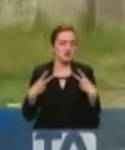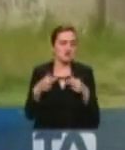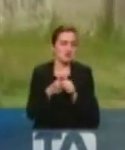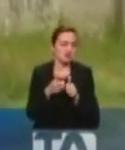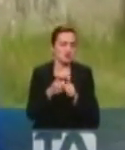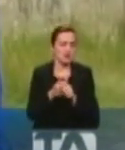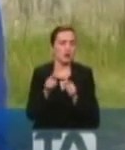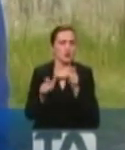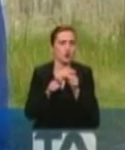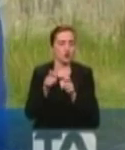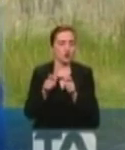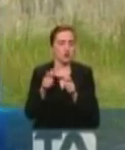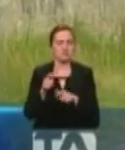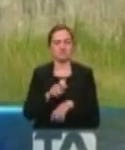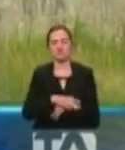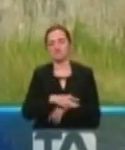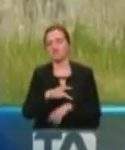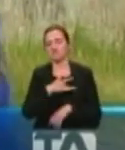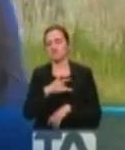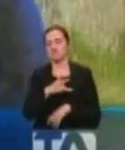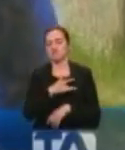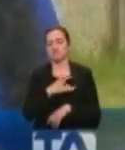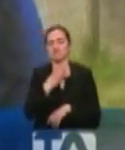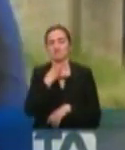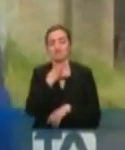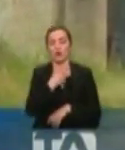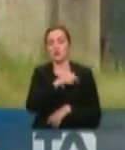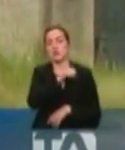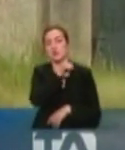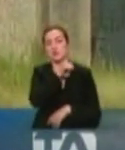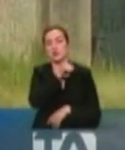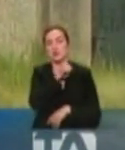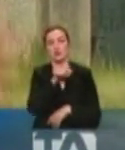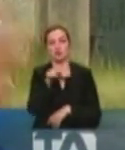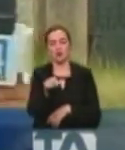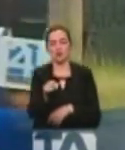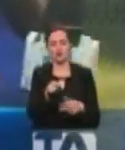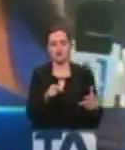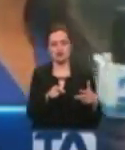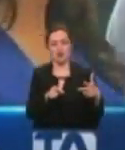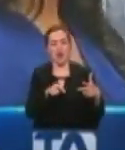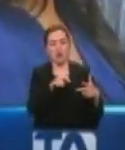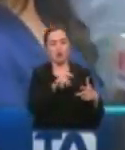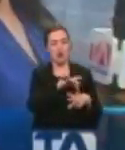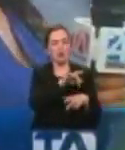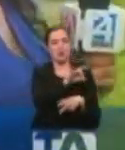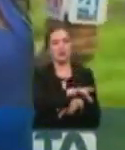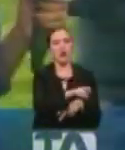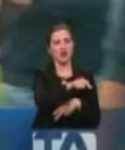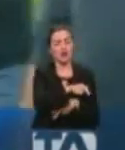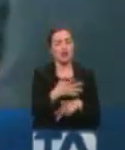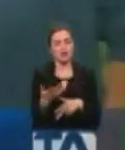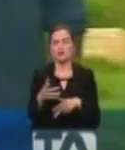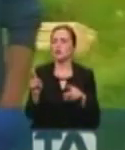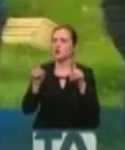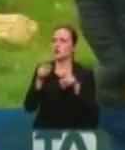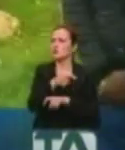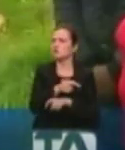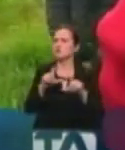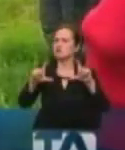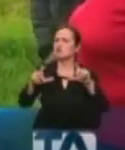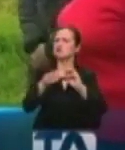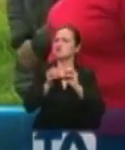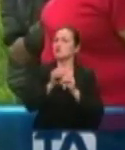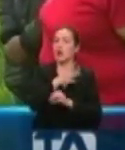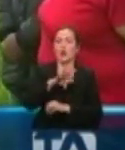vienen antisociales y los dejan. Al averiguar de quién son, les dicen que son robados. Este es otro de los problemas que tiene Ramiro. Sí, así